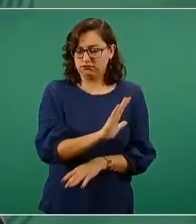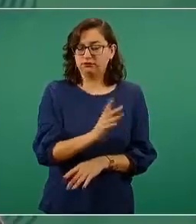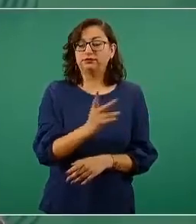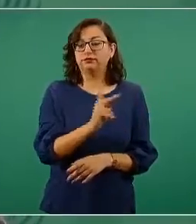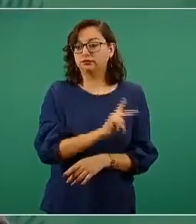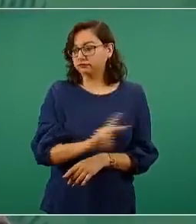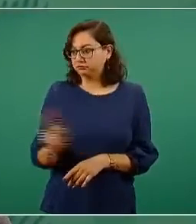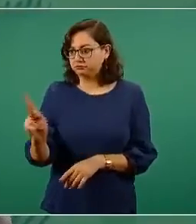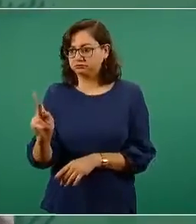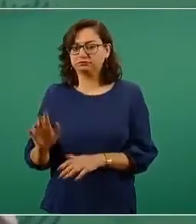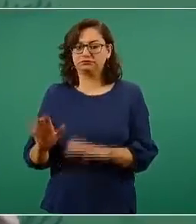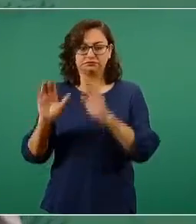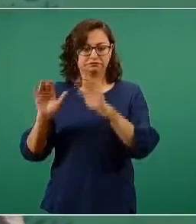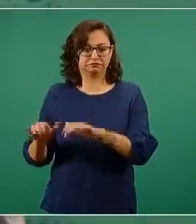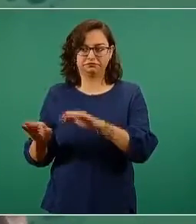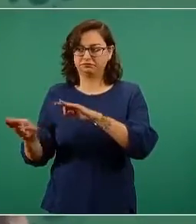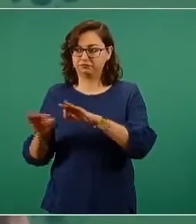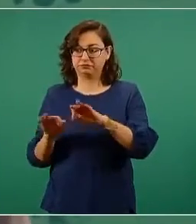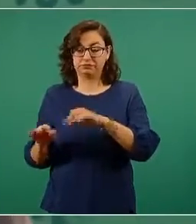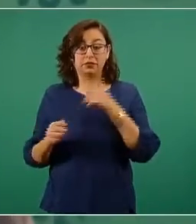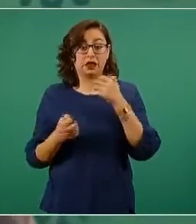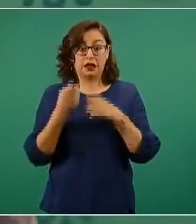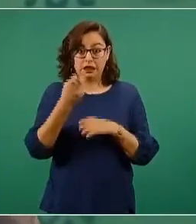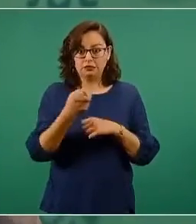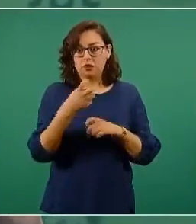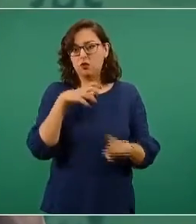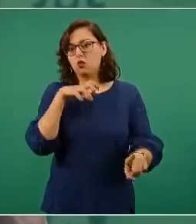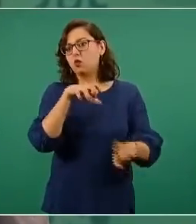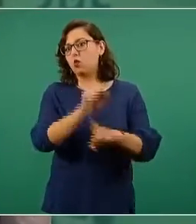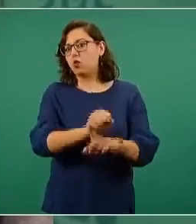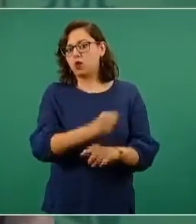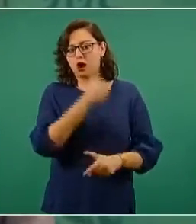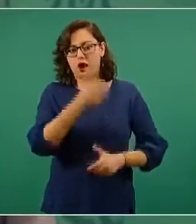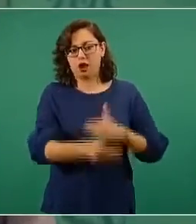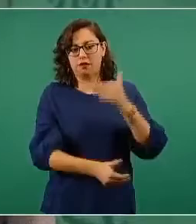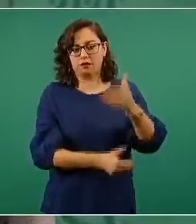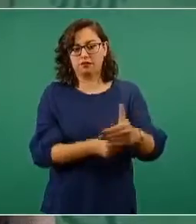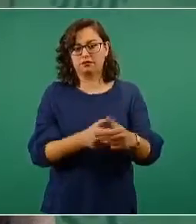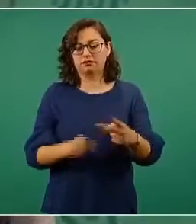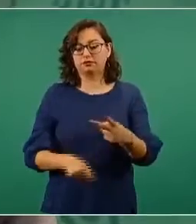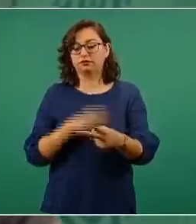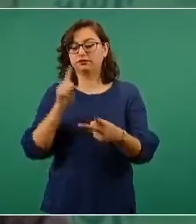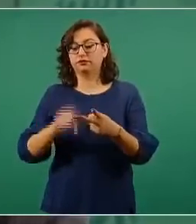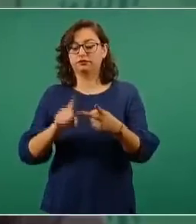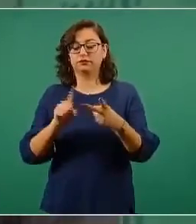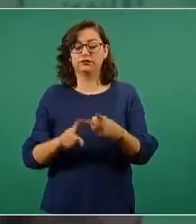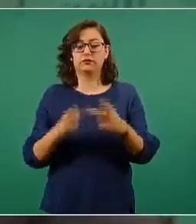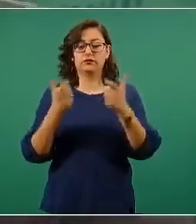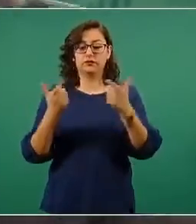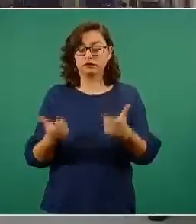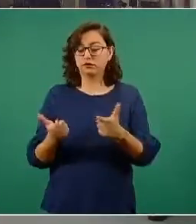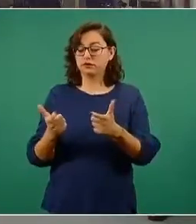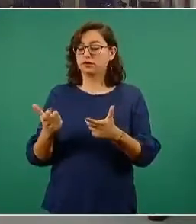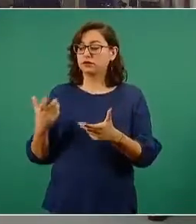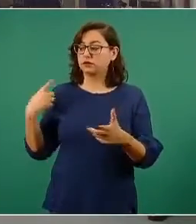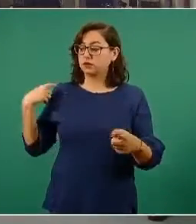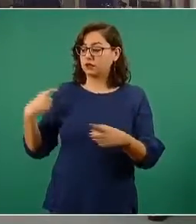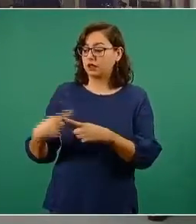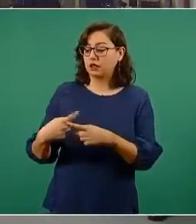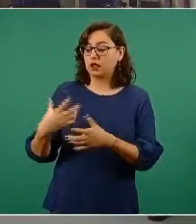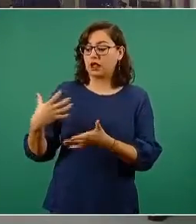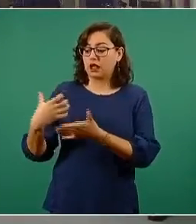lo otro, el reparto de utilidades. Y lo resumo